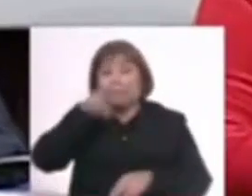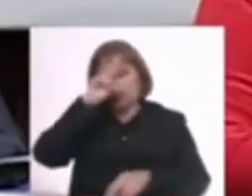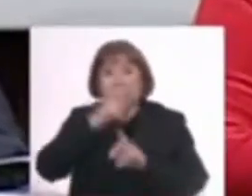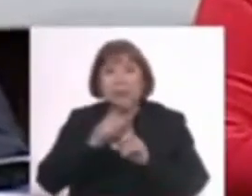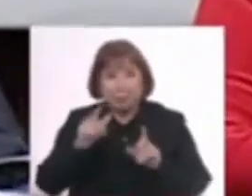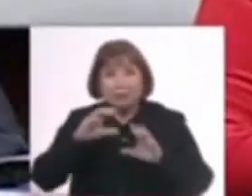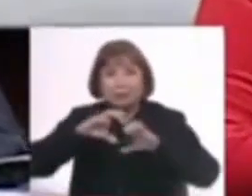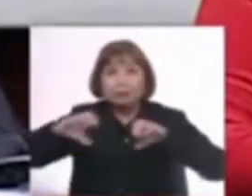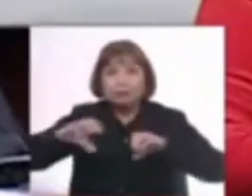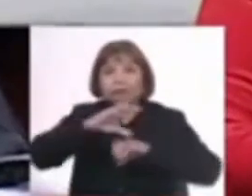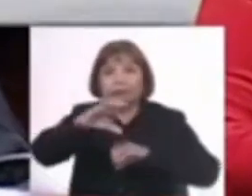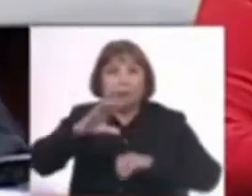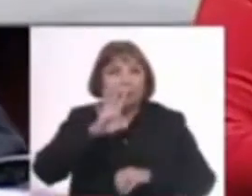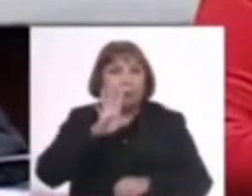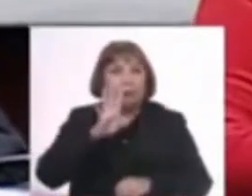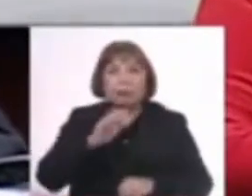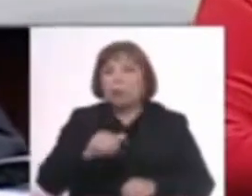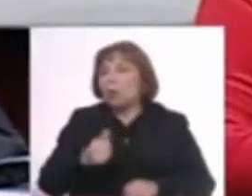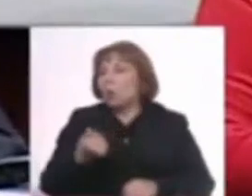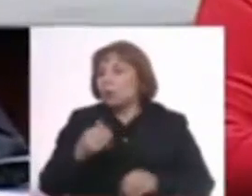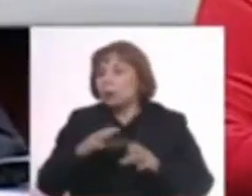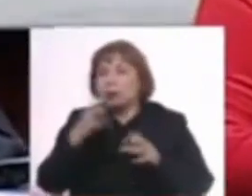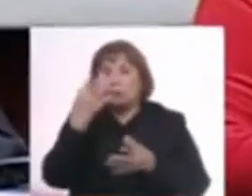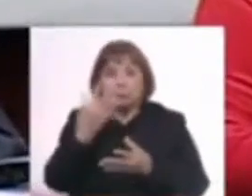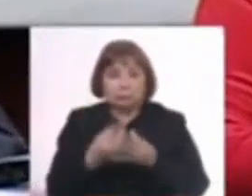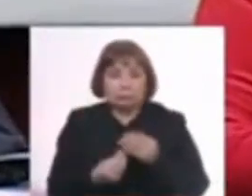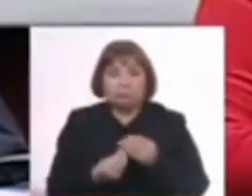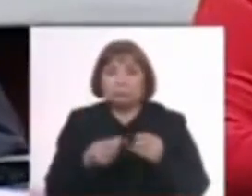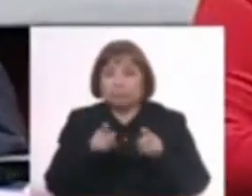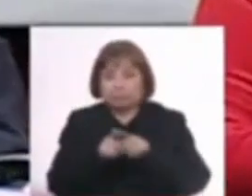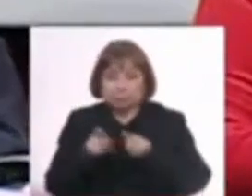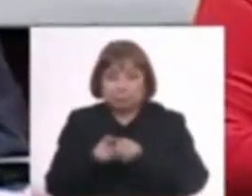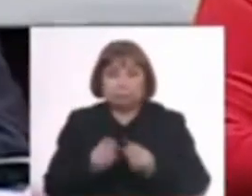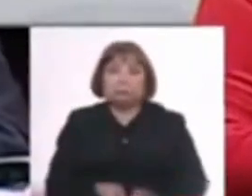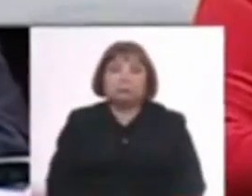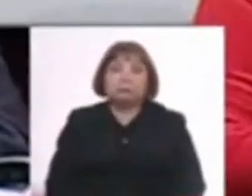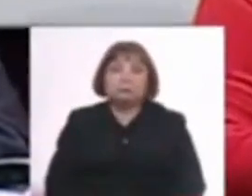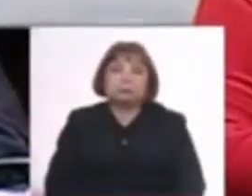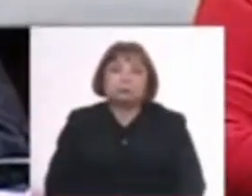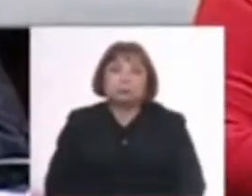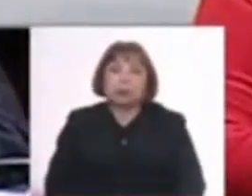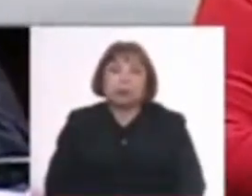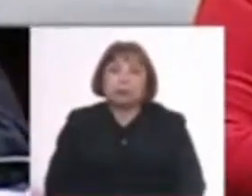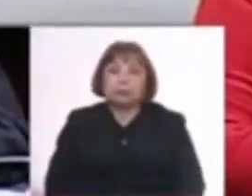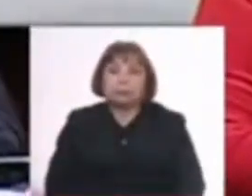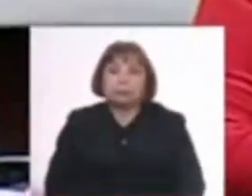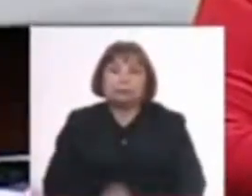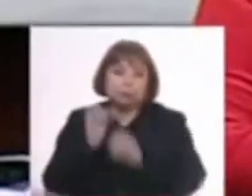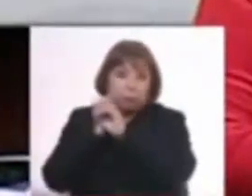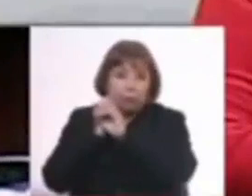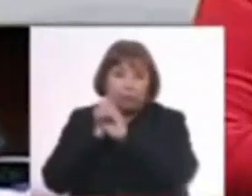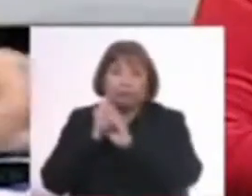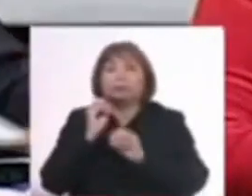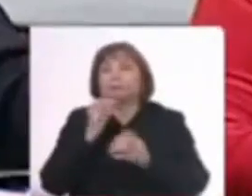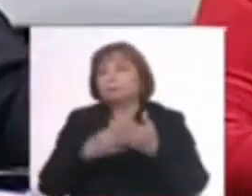dividido en otras cuatro bancadas y otra había sido desactivada que es también este la bancada este morada